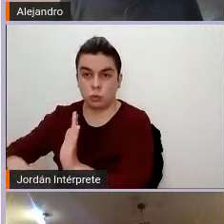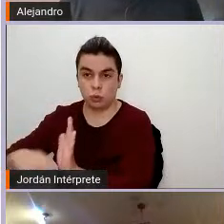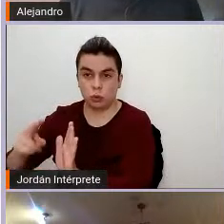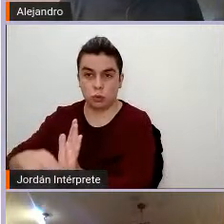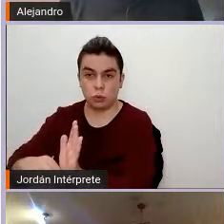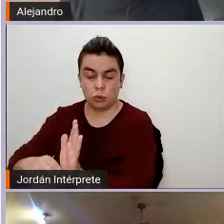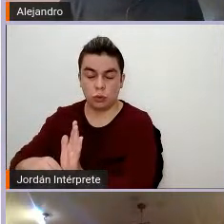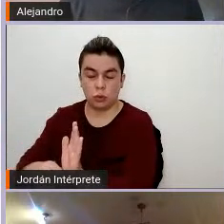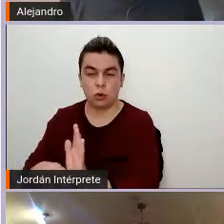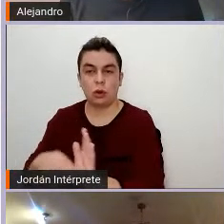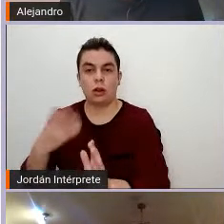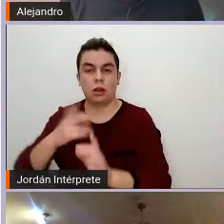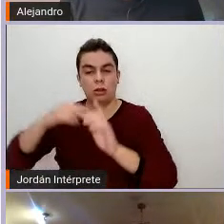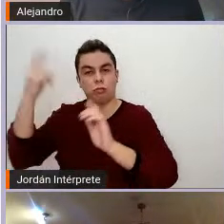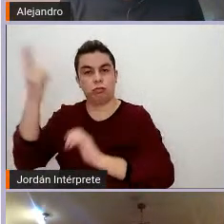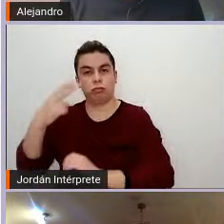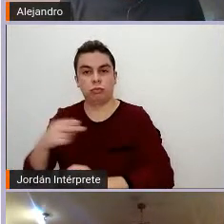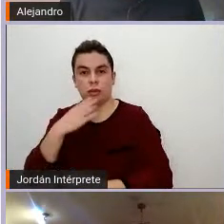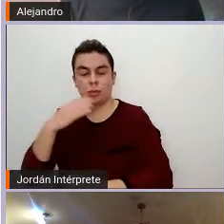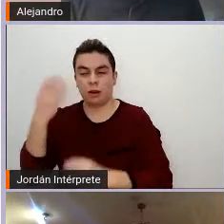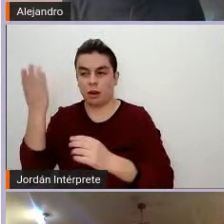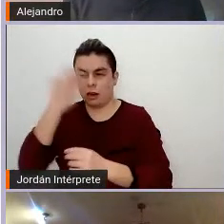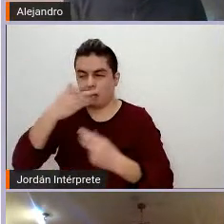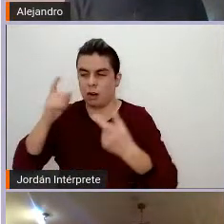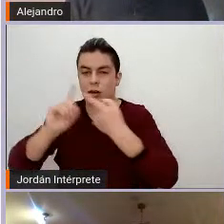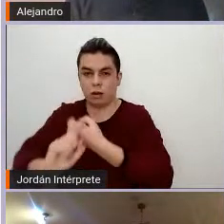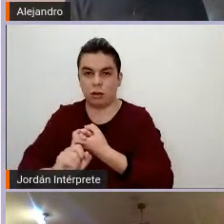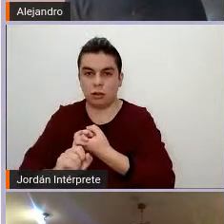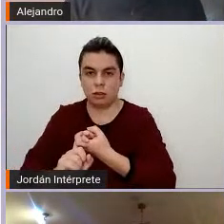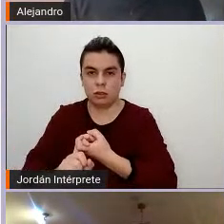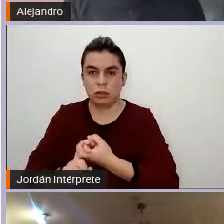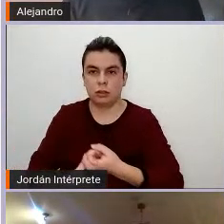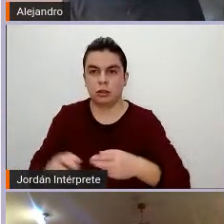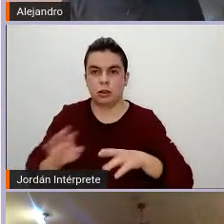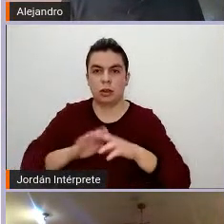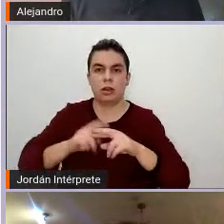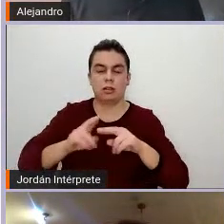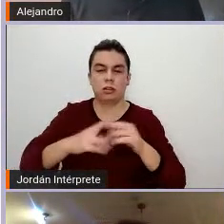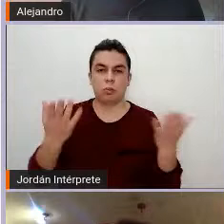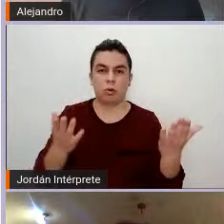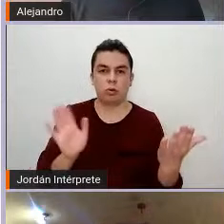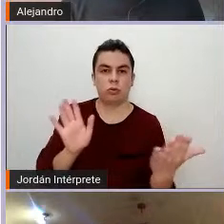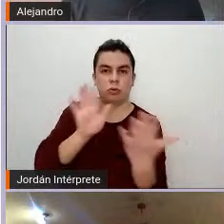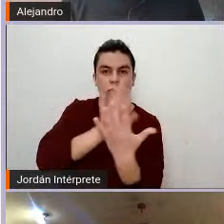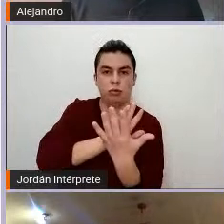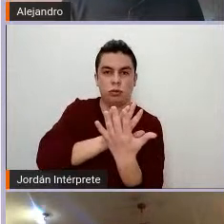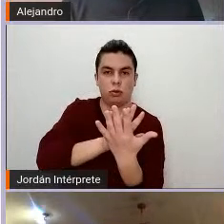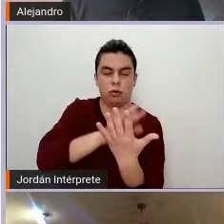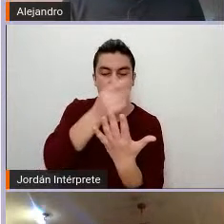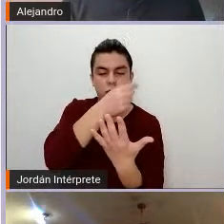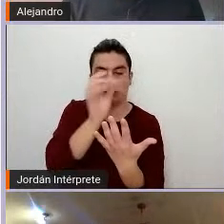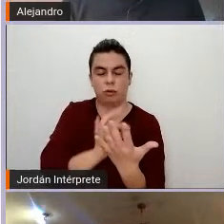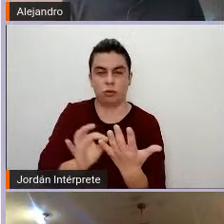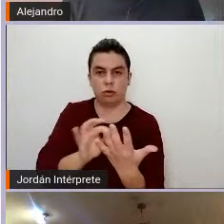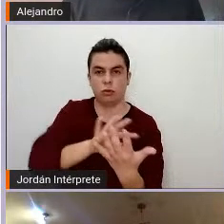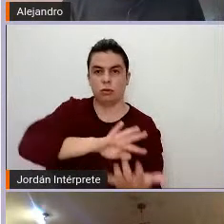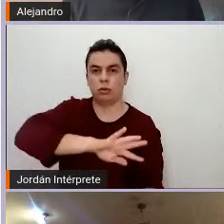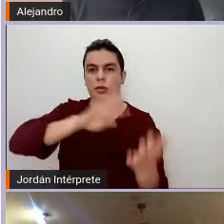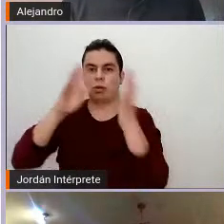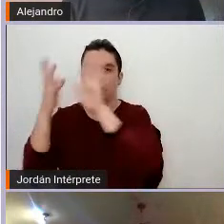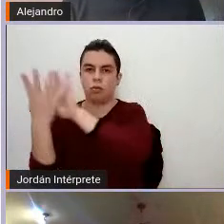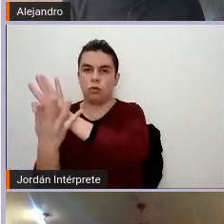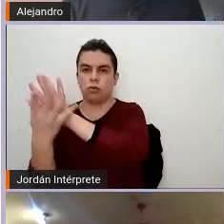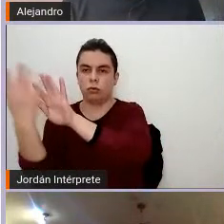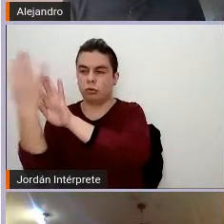de Negros ilustra ejemplarmente la transposición de estructuras poético-musicales en la figuración de las escenas